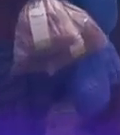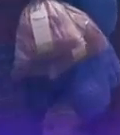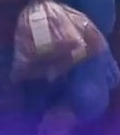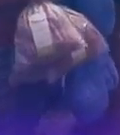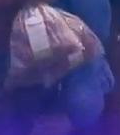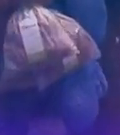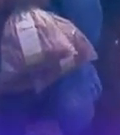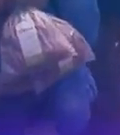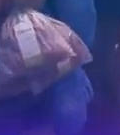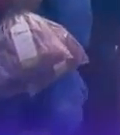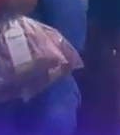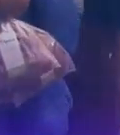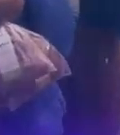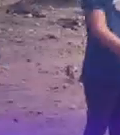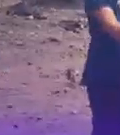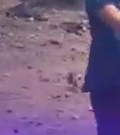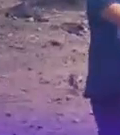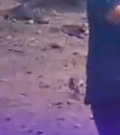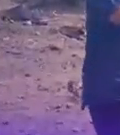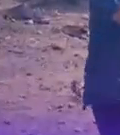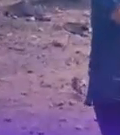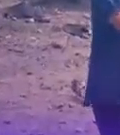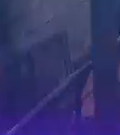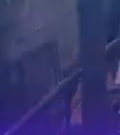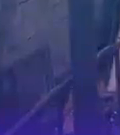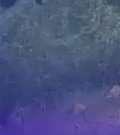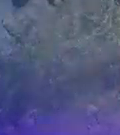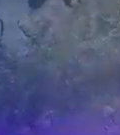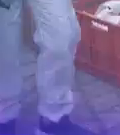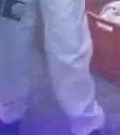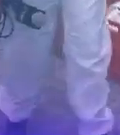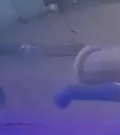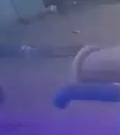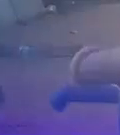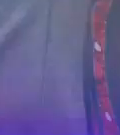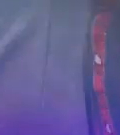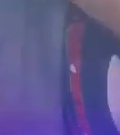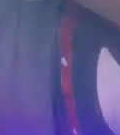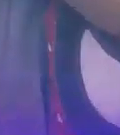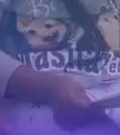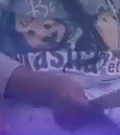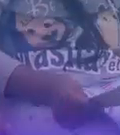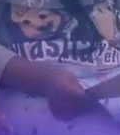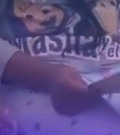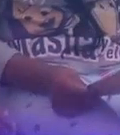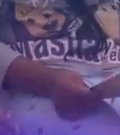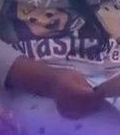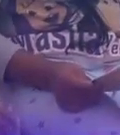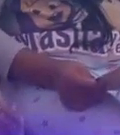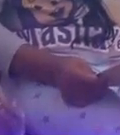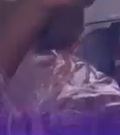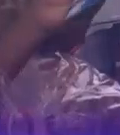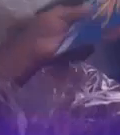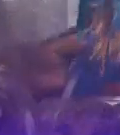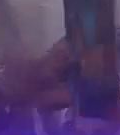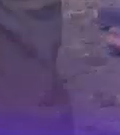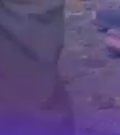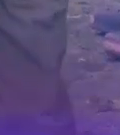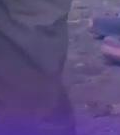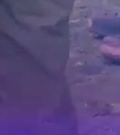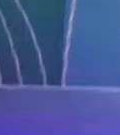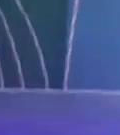nuestras vidas con su amor. Son como ángeles,